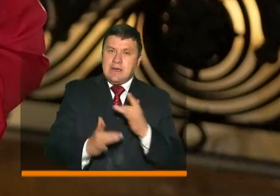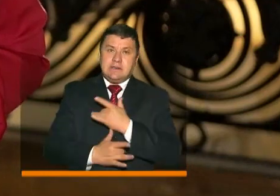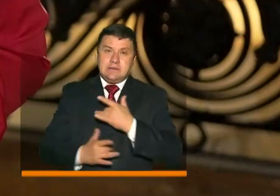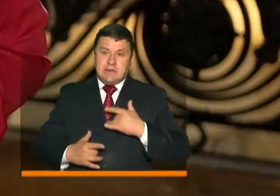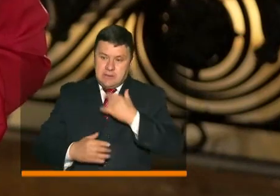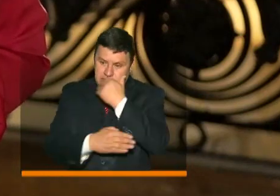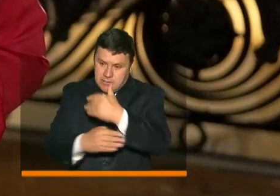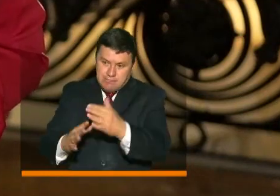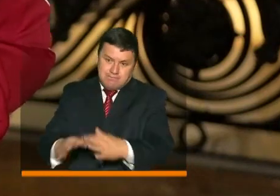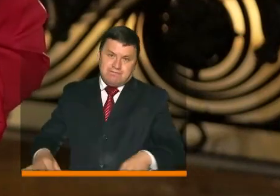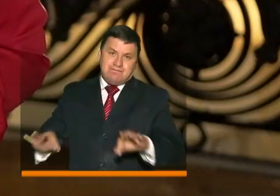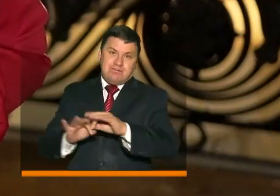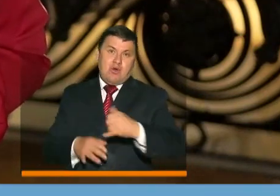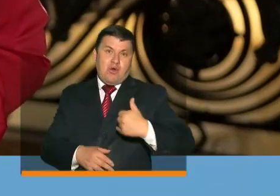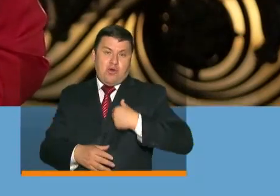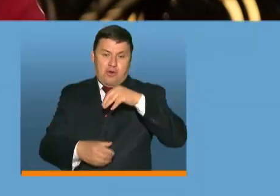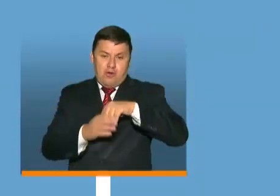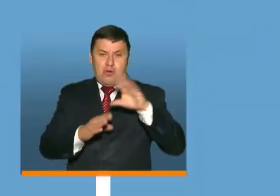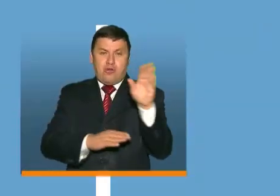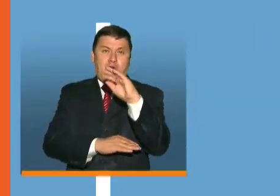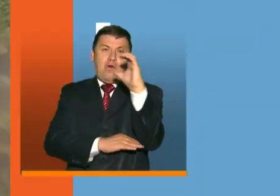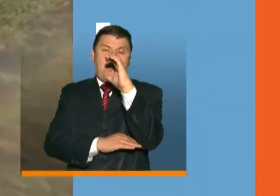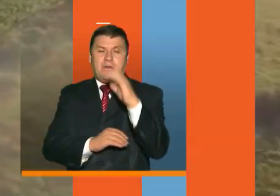los niños, niñas y jóvenes del país.